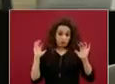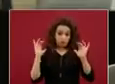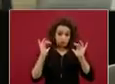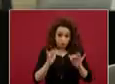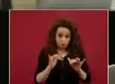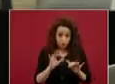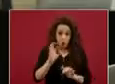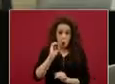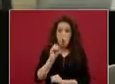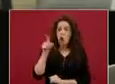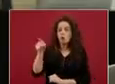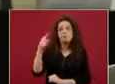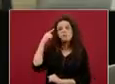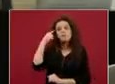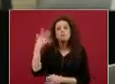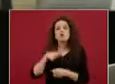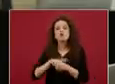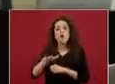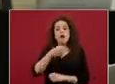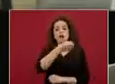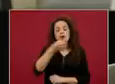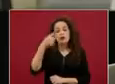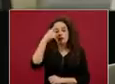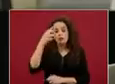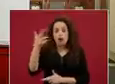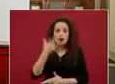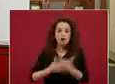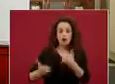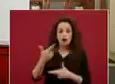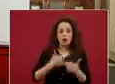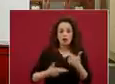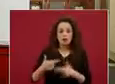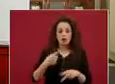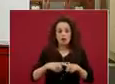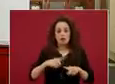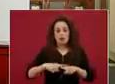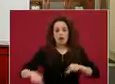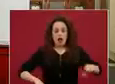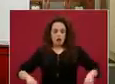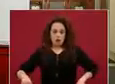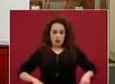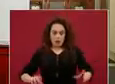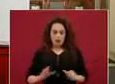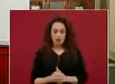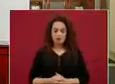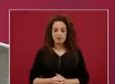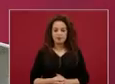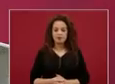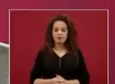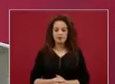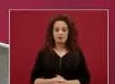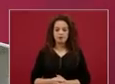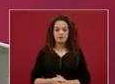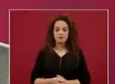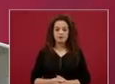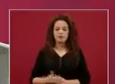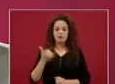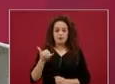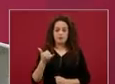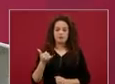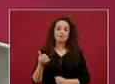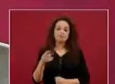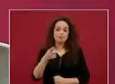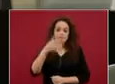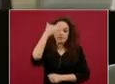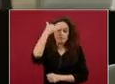como que usted dice, ese regreso ordenado, a sabiendas que como somos en general los latinos,